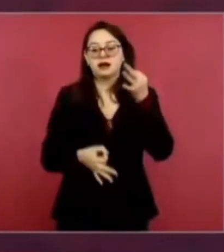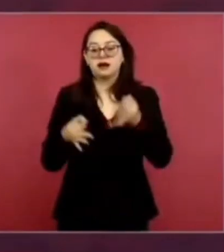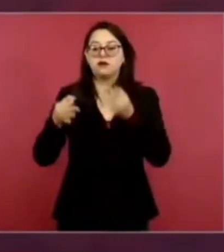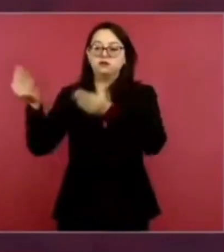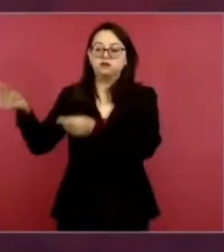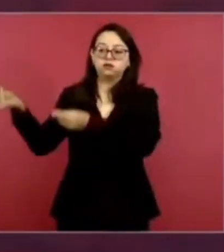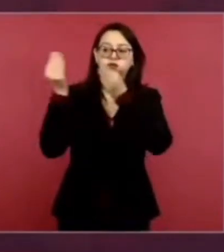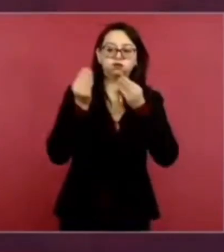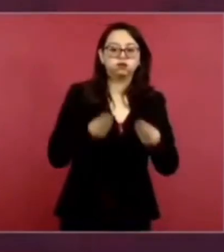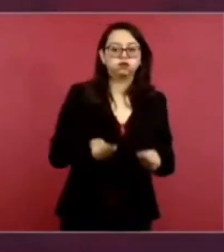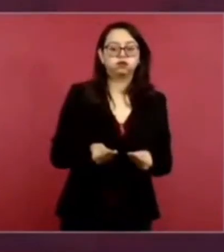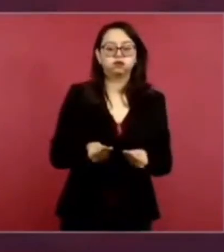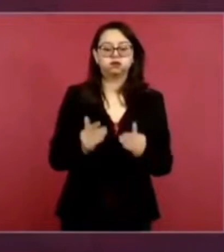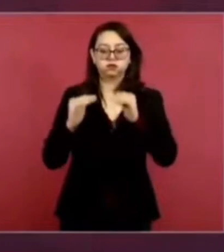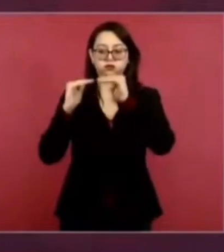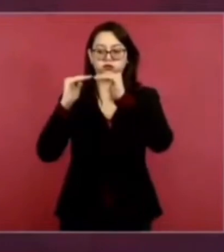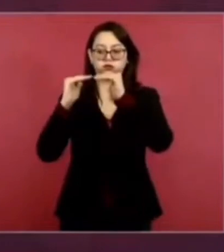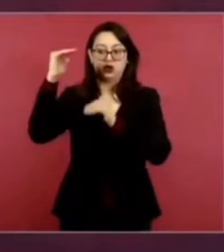o